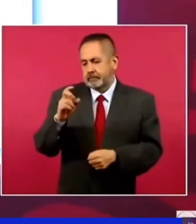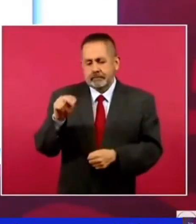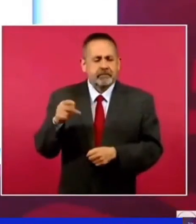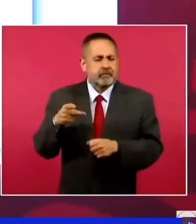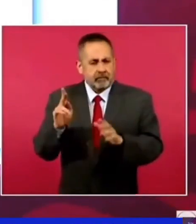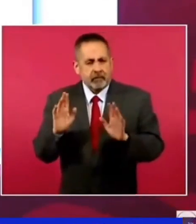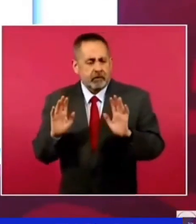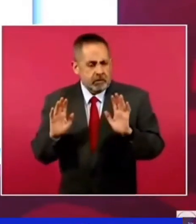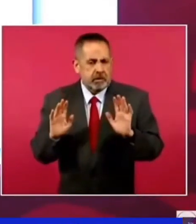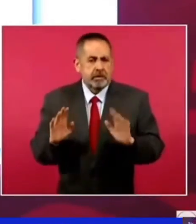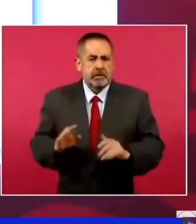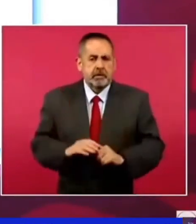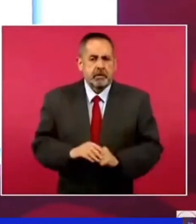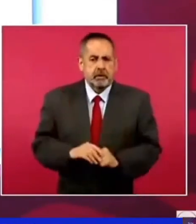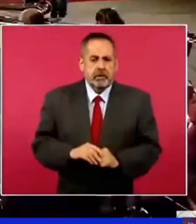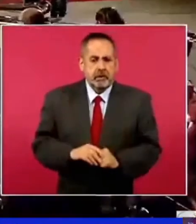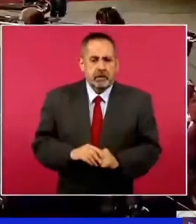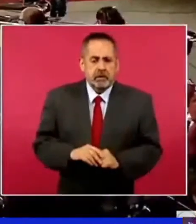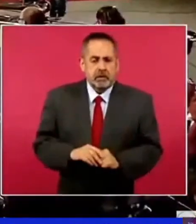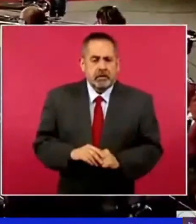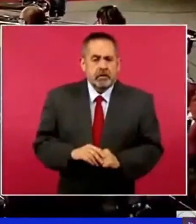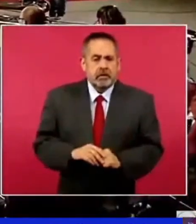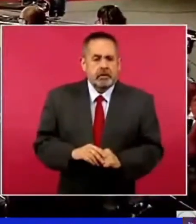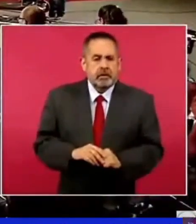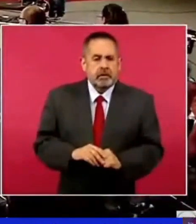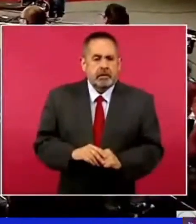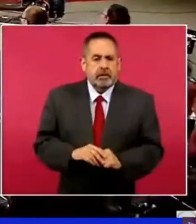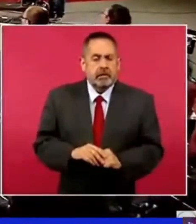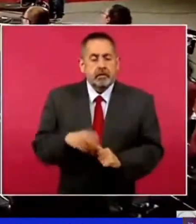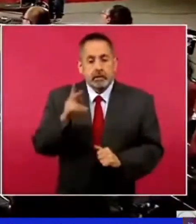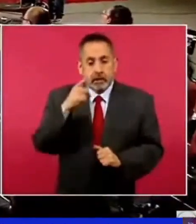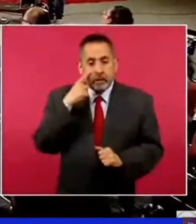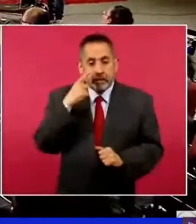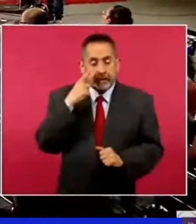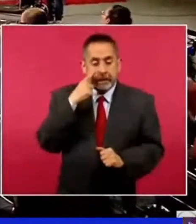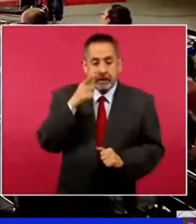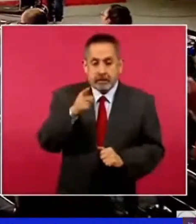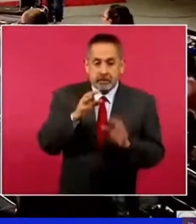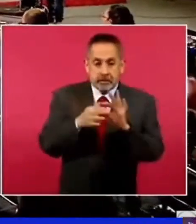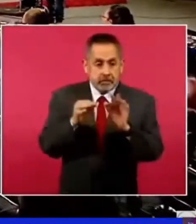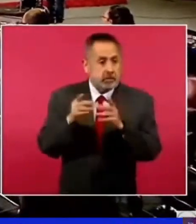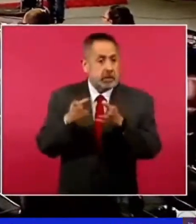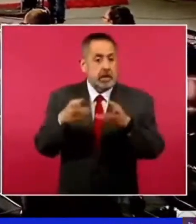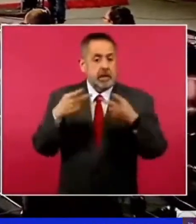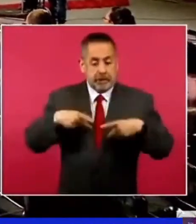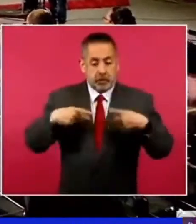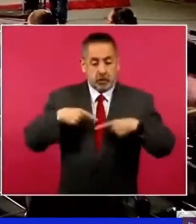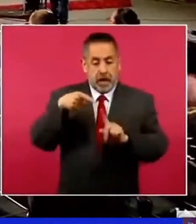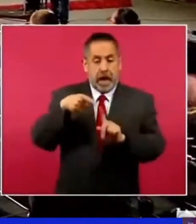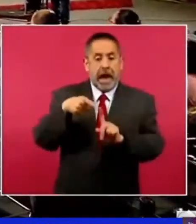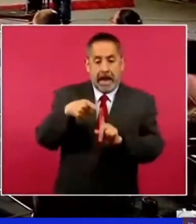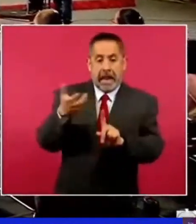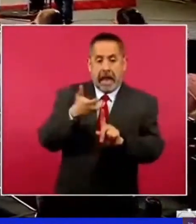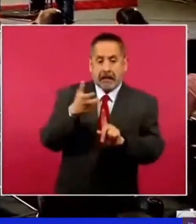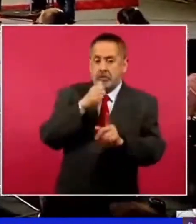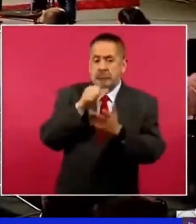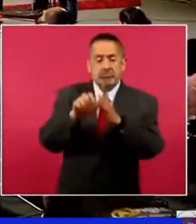Sí, pero bueno, pero miren, esto es el periodista.